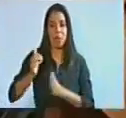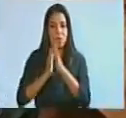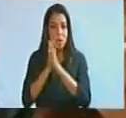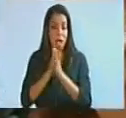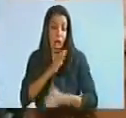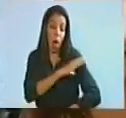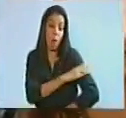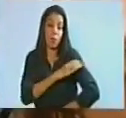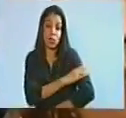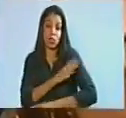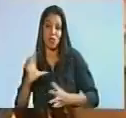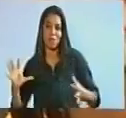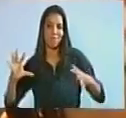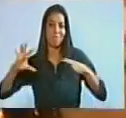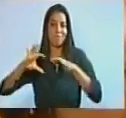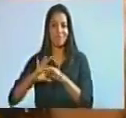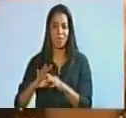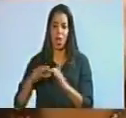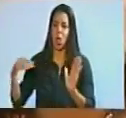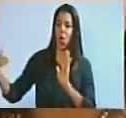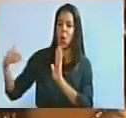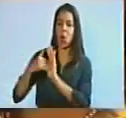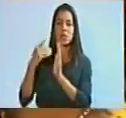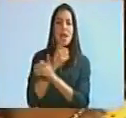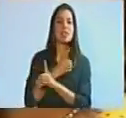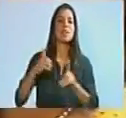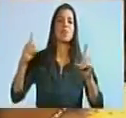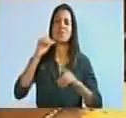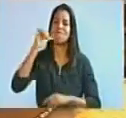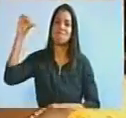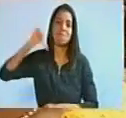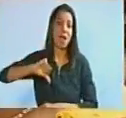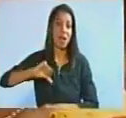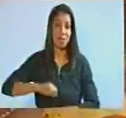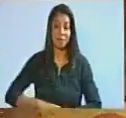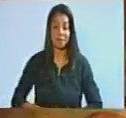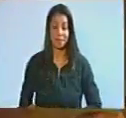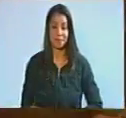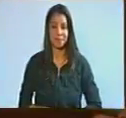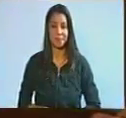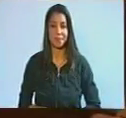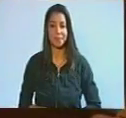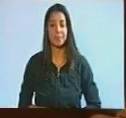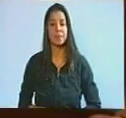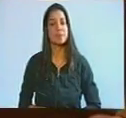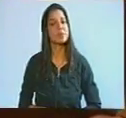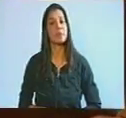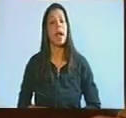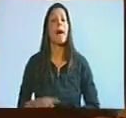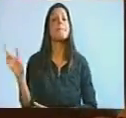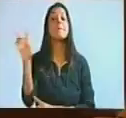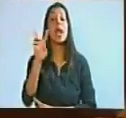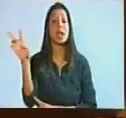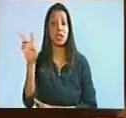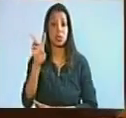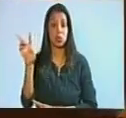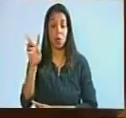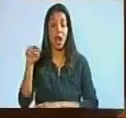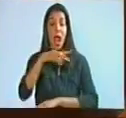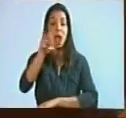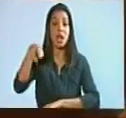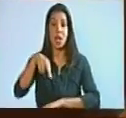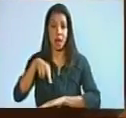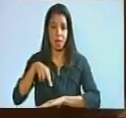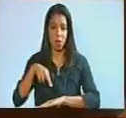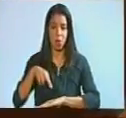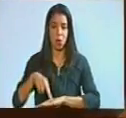opositores, antidemocráticos y criminales. considerando que la República Bolivariana de Venezuela